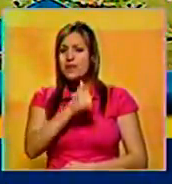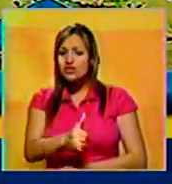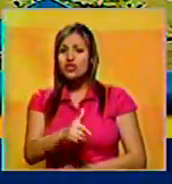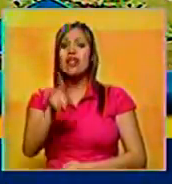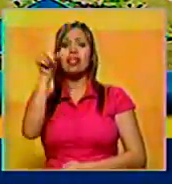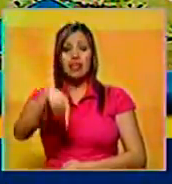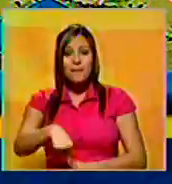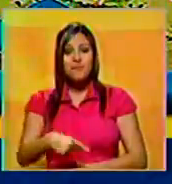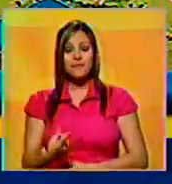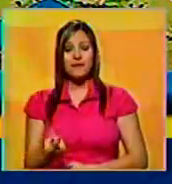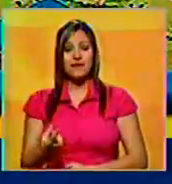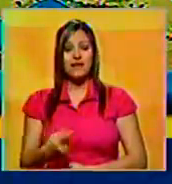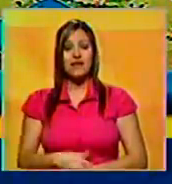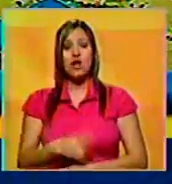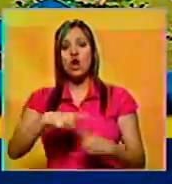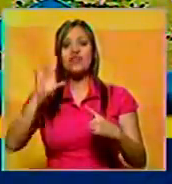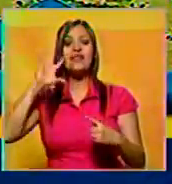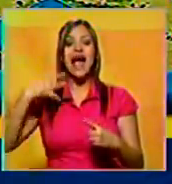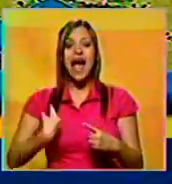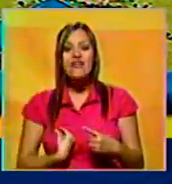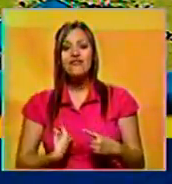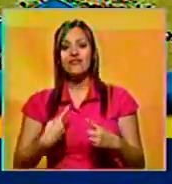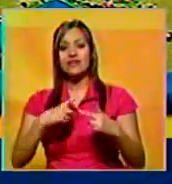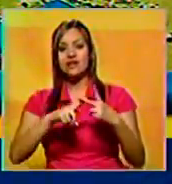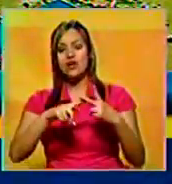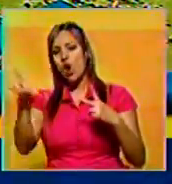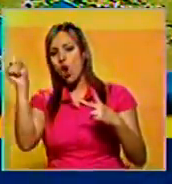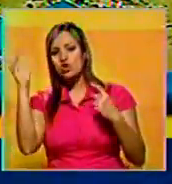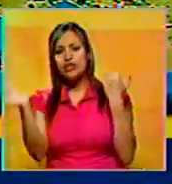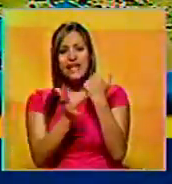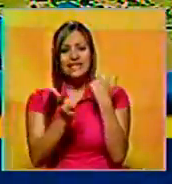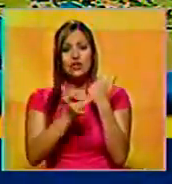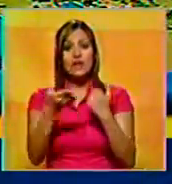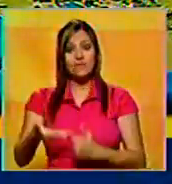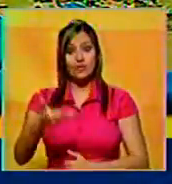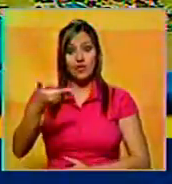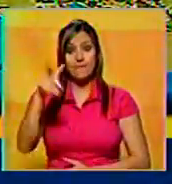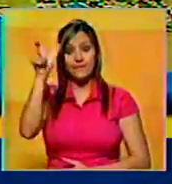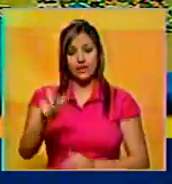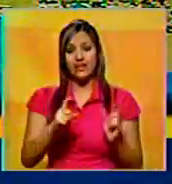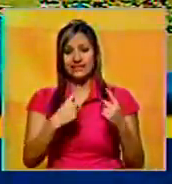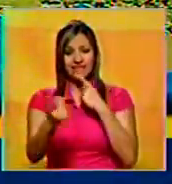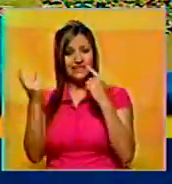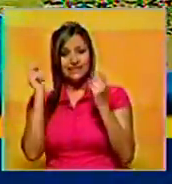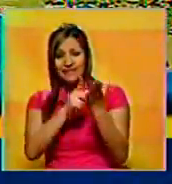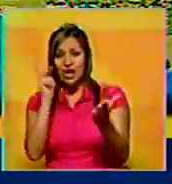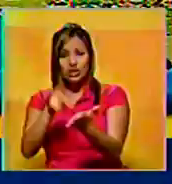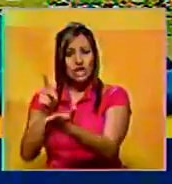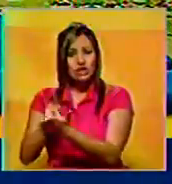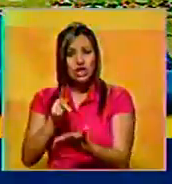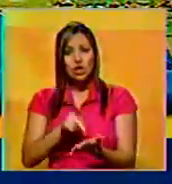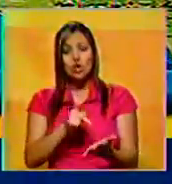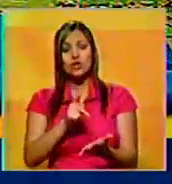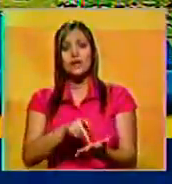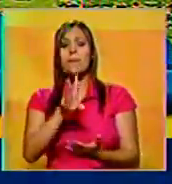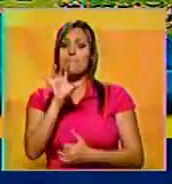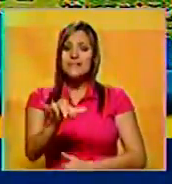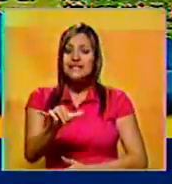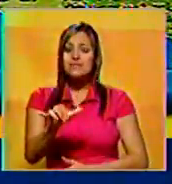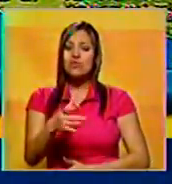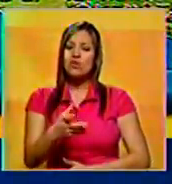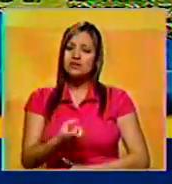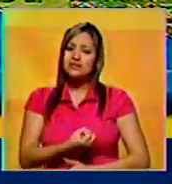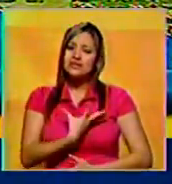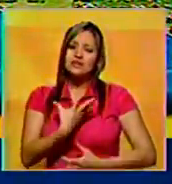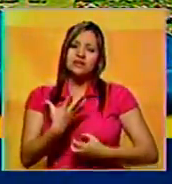está Gabriela Patiño, un equipo técnico desplegado importante para llevarles a ustedes esta